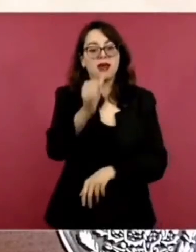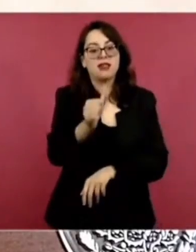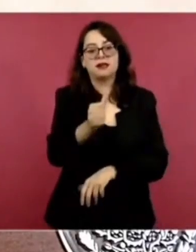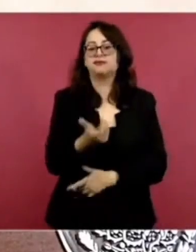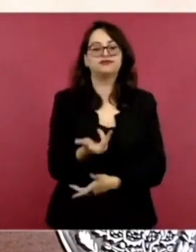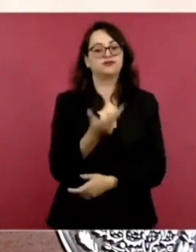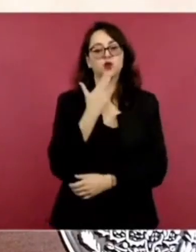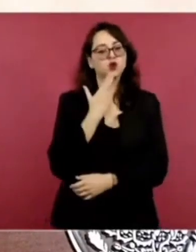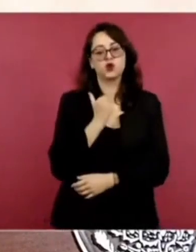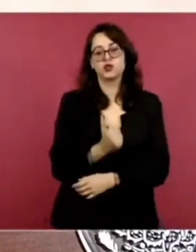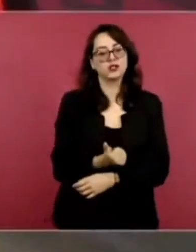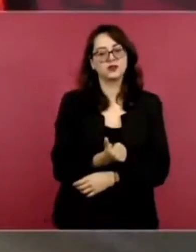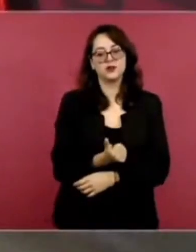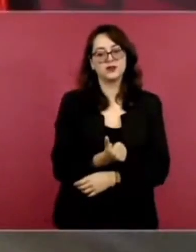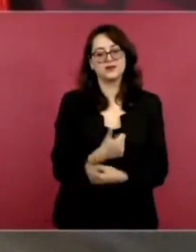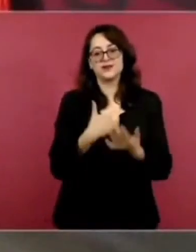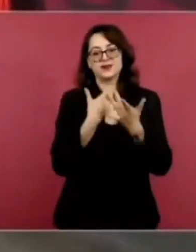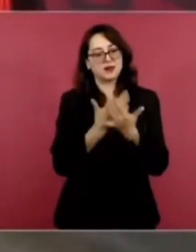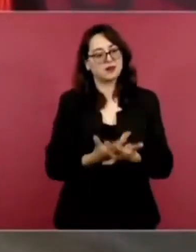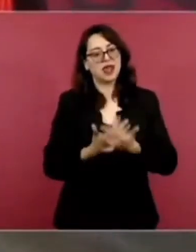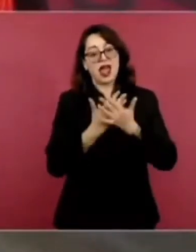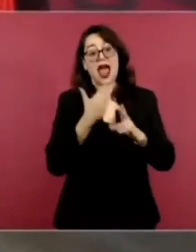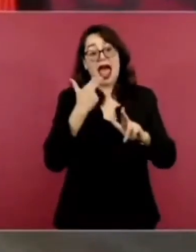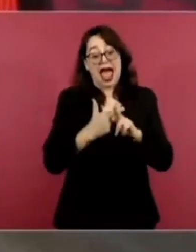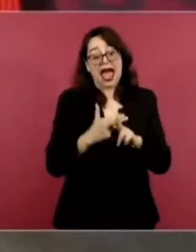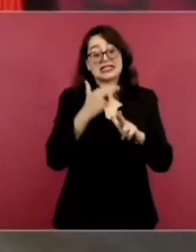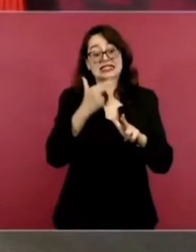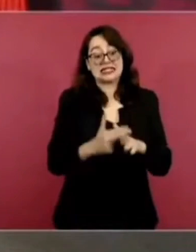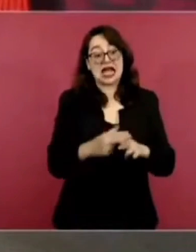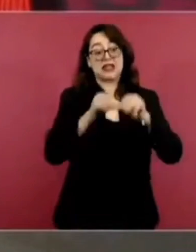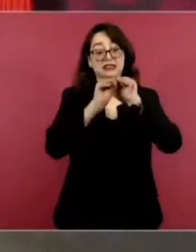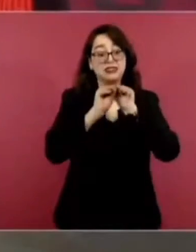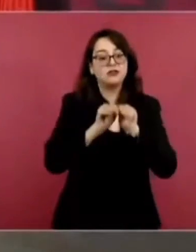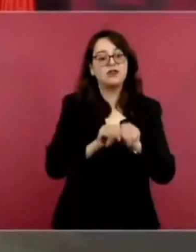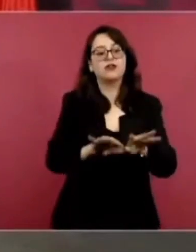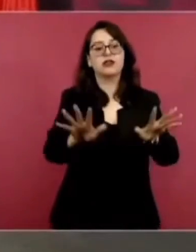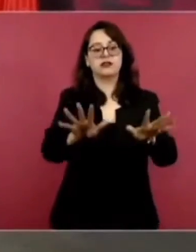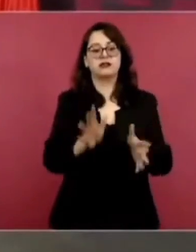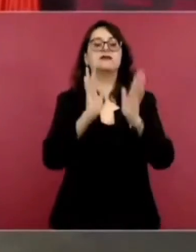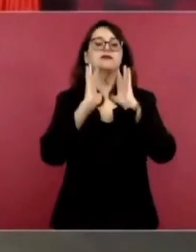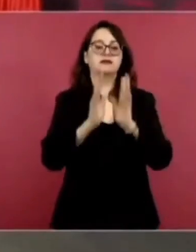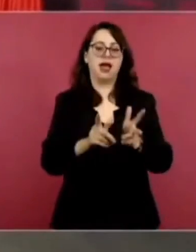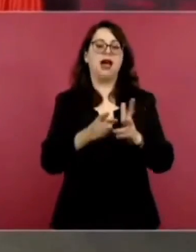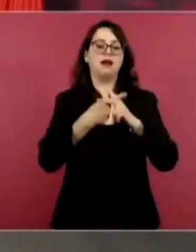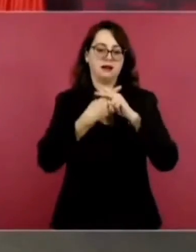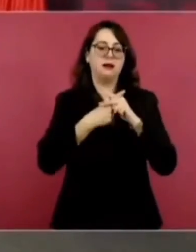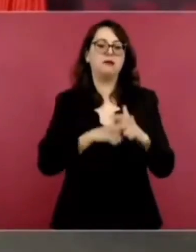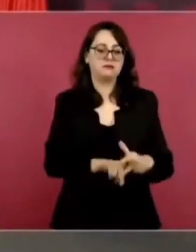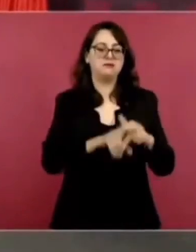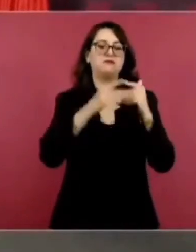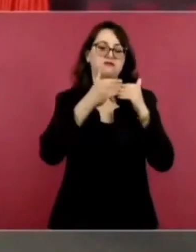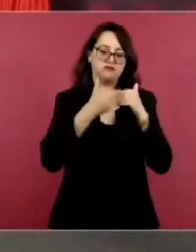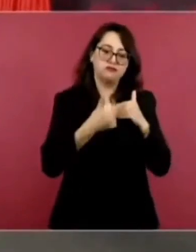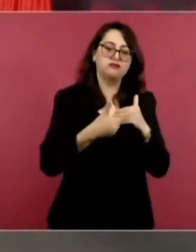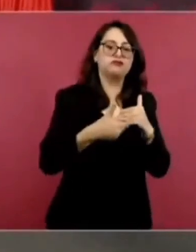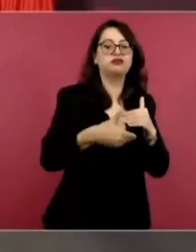Hasta que no esté publicada, no puede